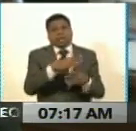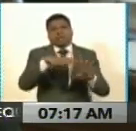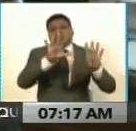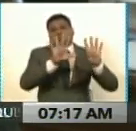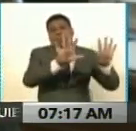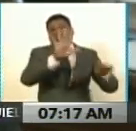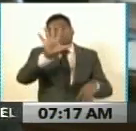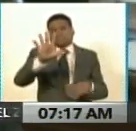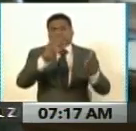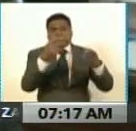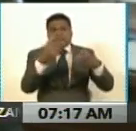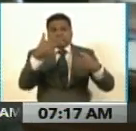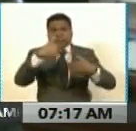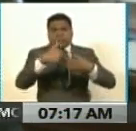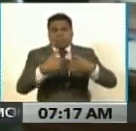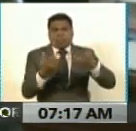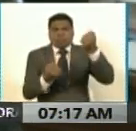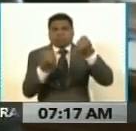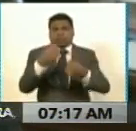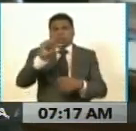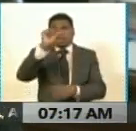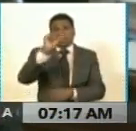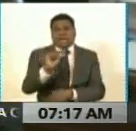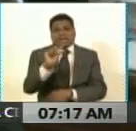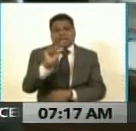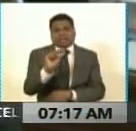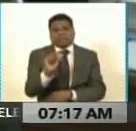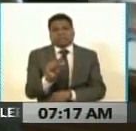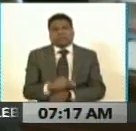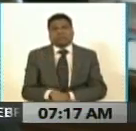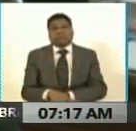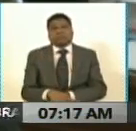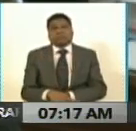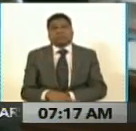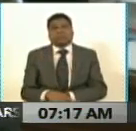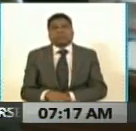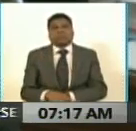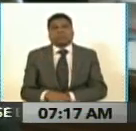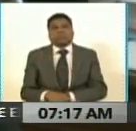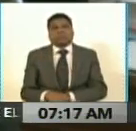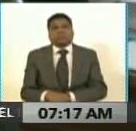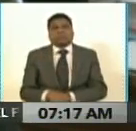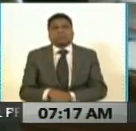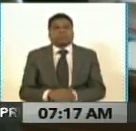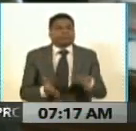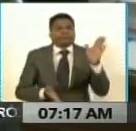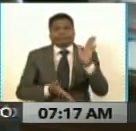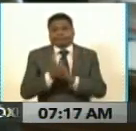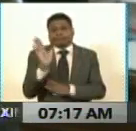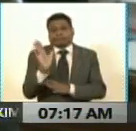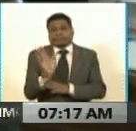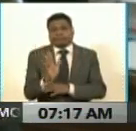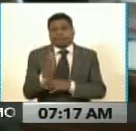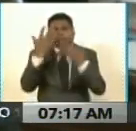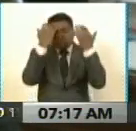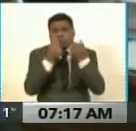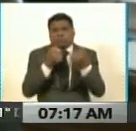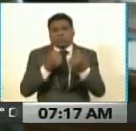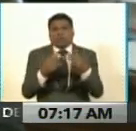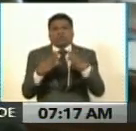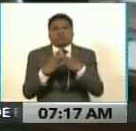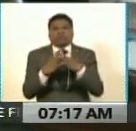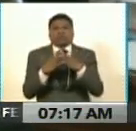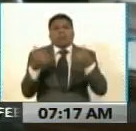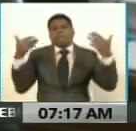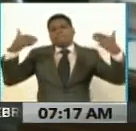más barato sobre todo transparente nos quitamos la mafia encima nos quitamos la inseguridad